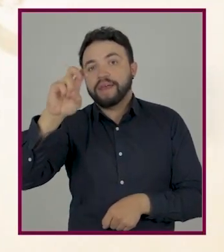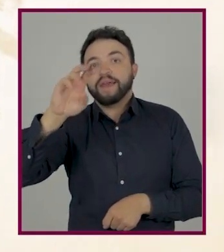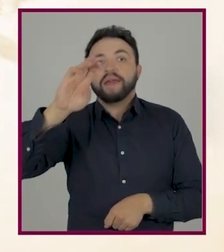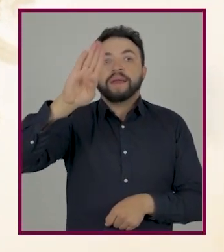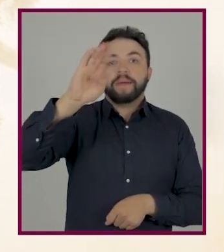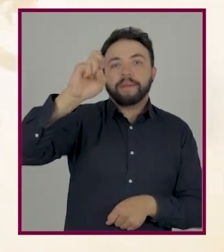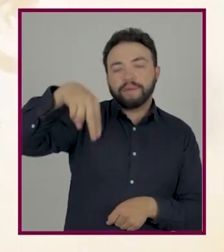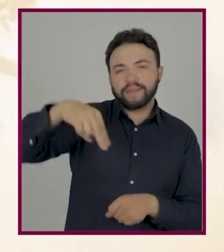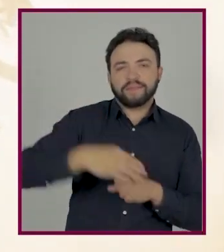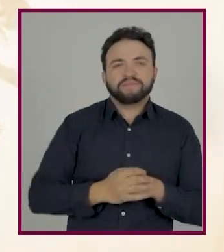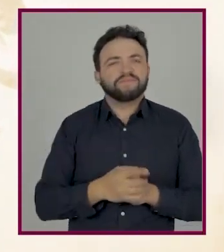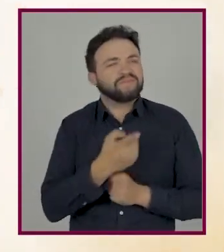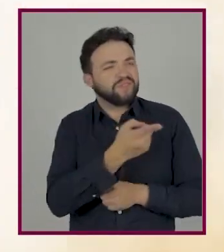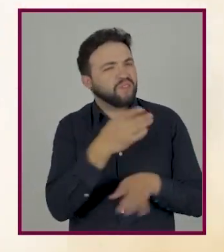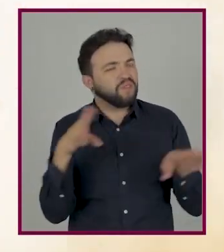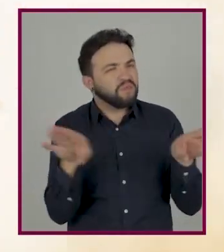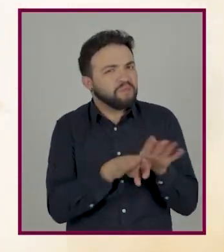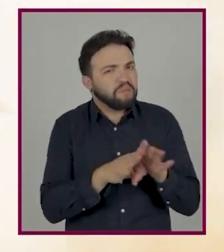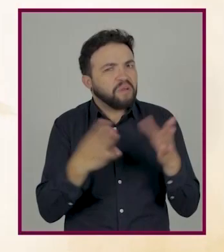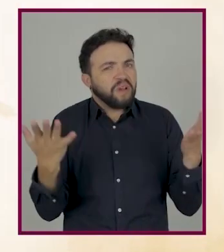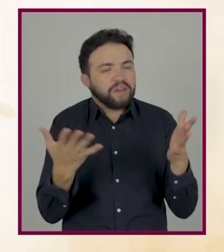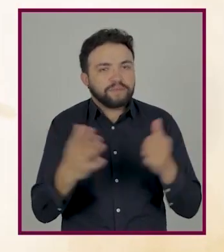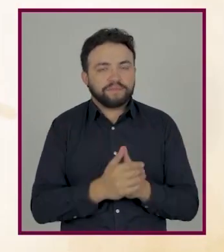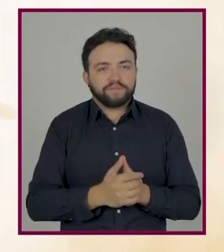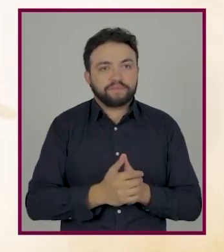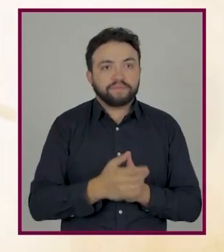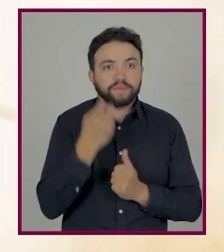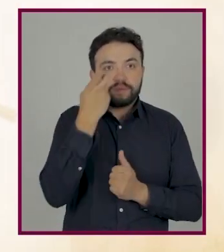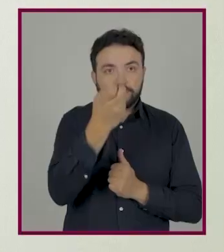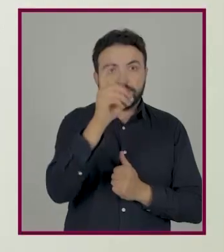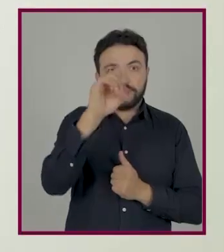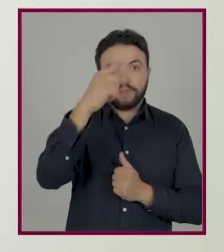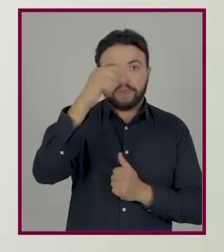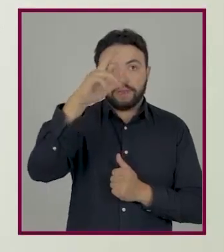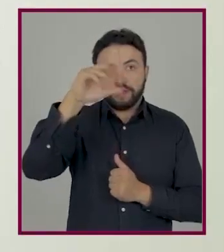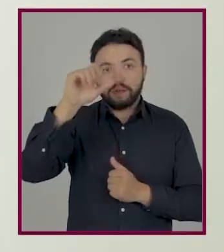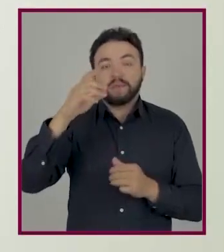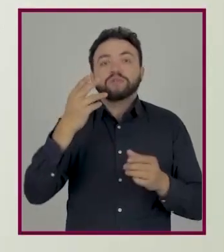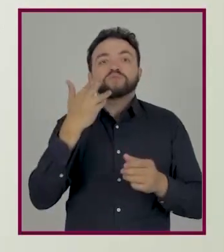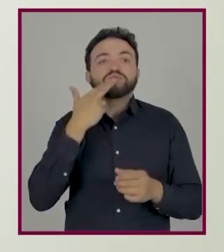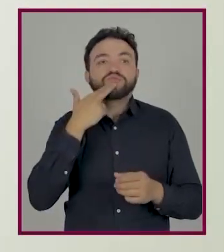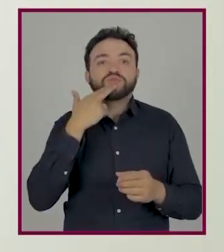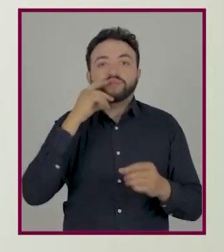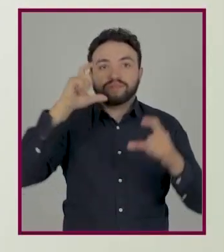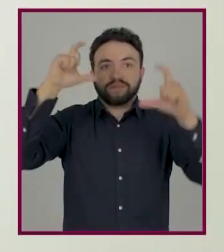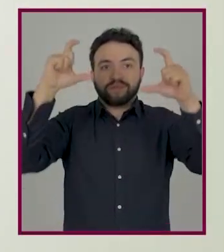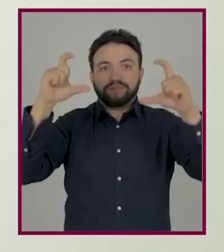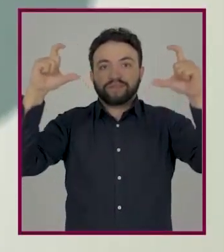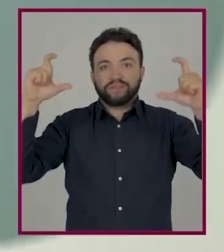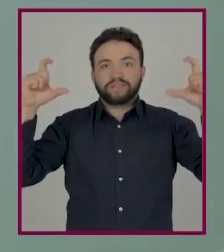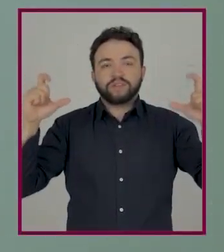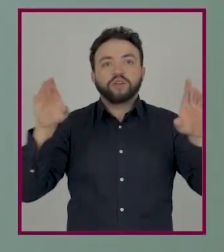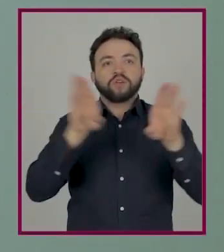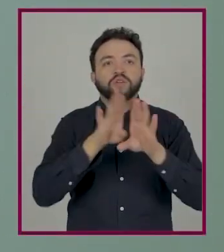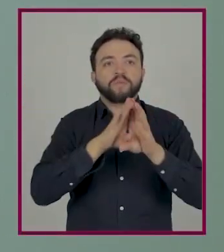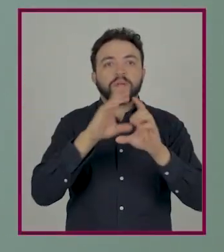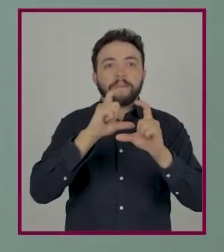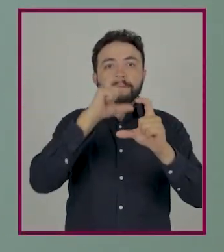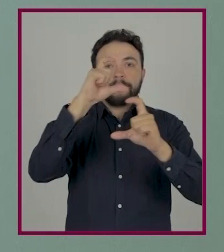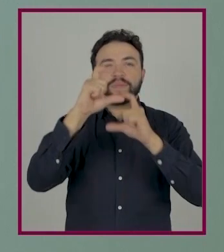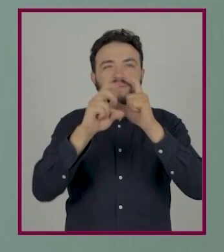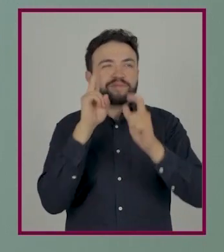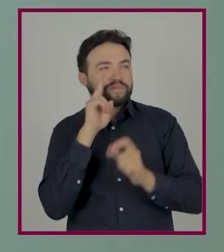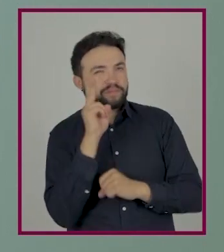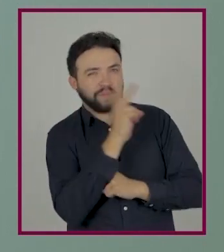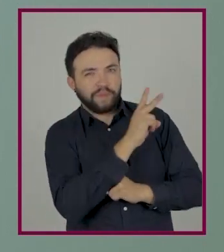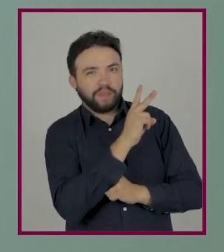el diagrama de Venn. Perfecto. ¿Y cómo funciona? Un diagrama de Venn usa círculos que se